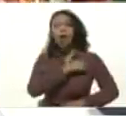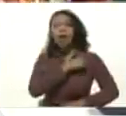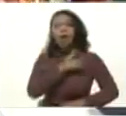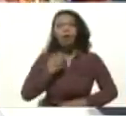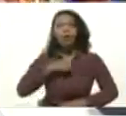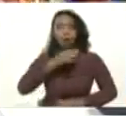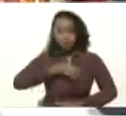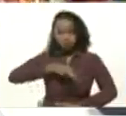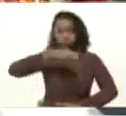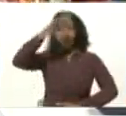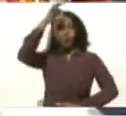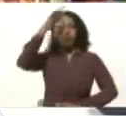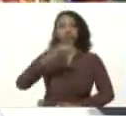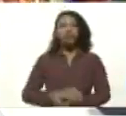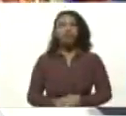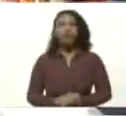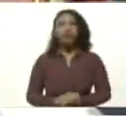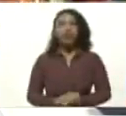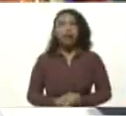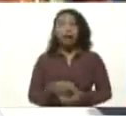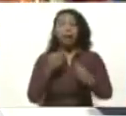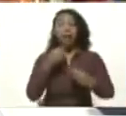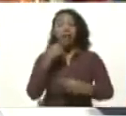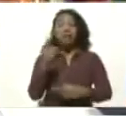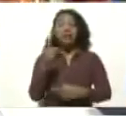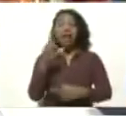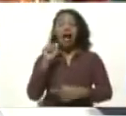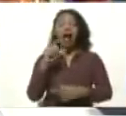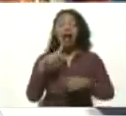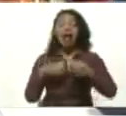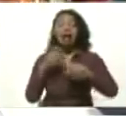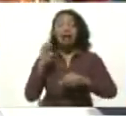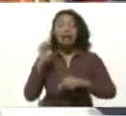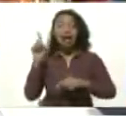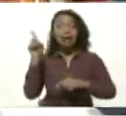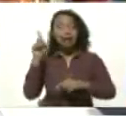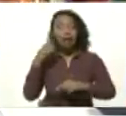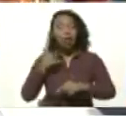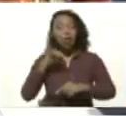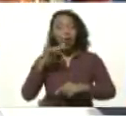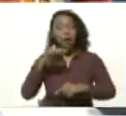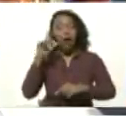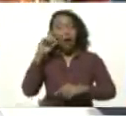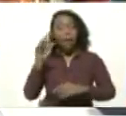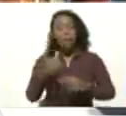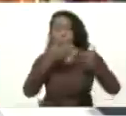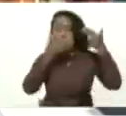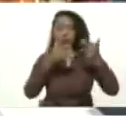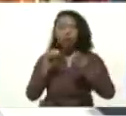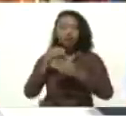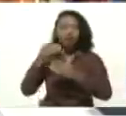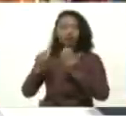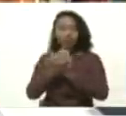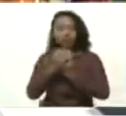espiritualidad. Y para decirle a Alex, allá donde lo tienen